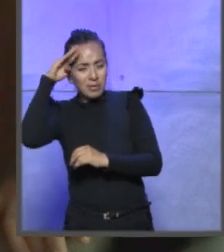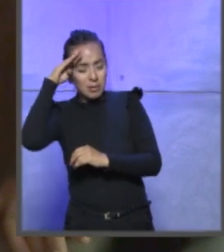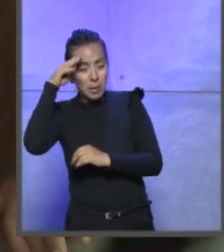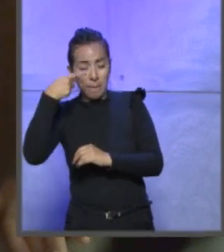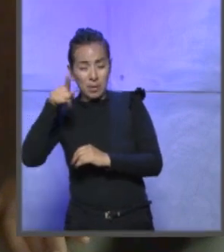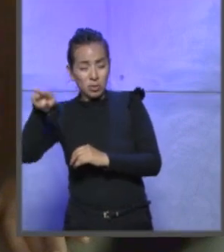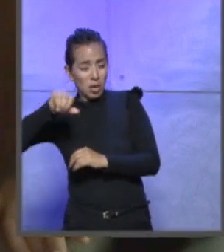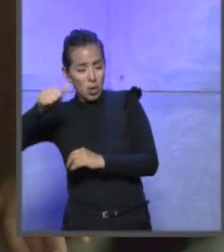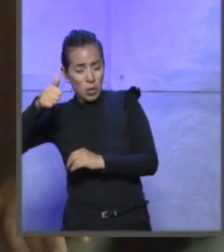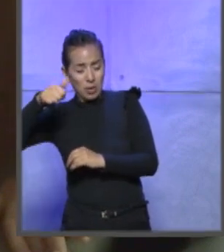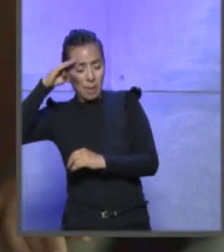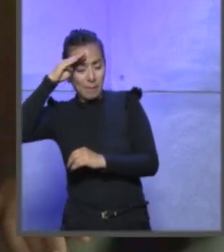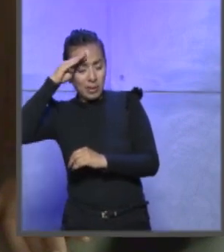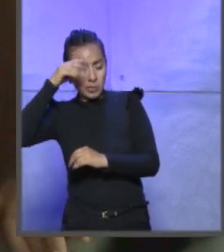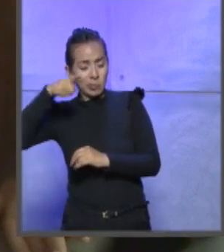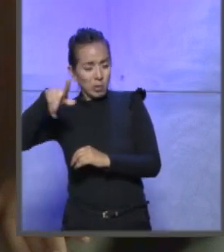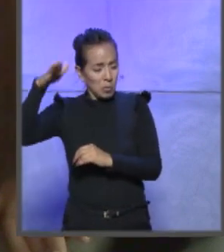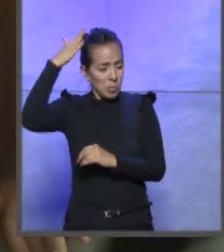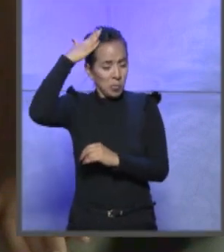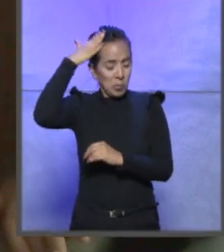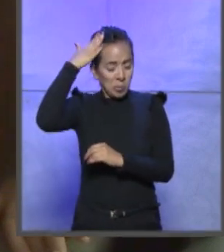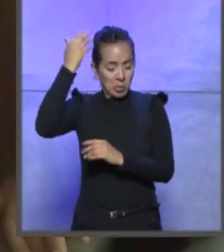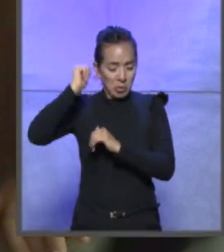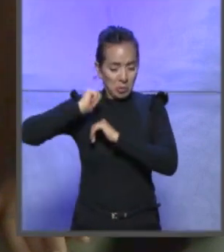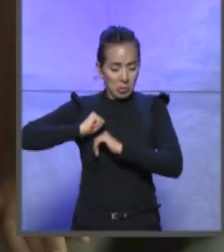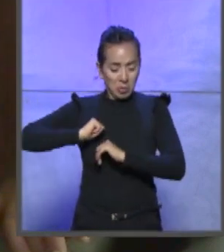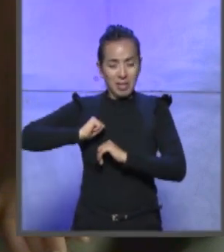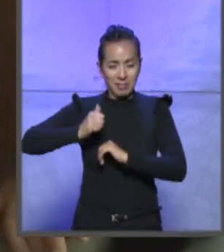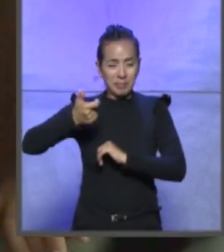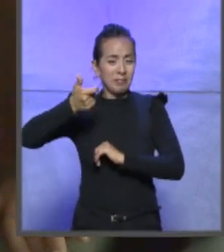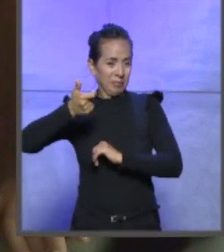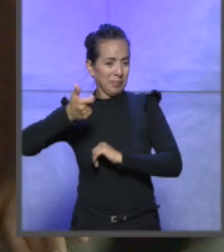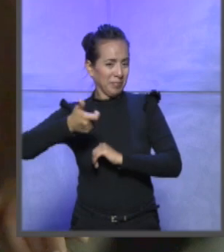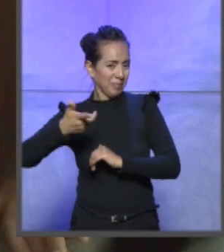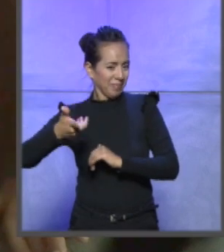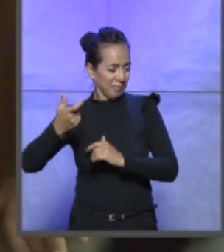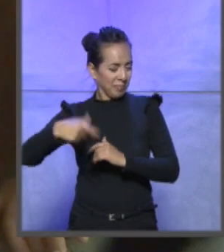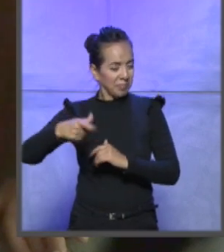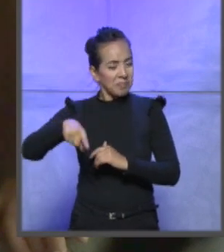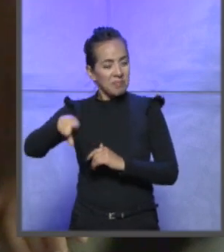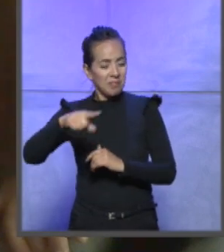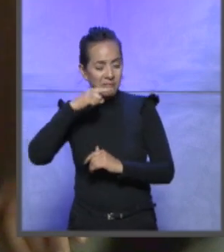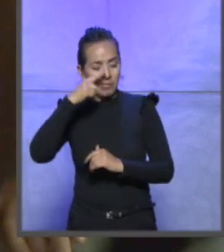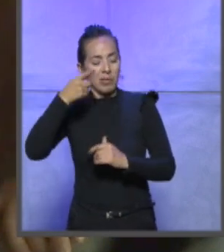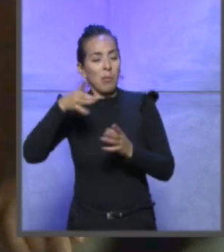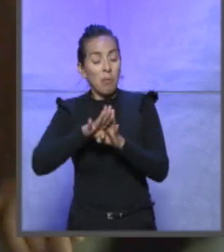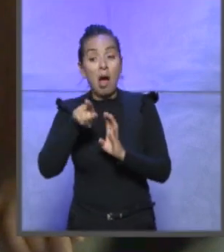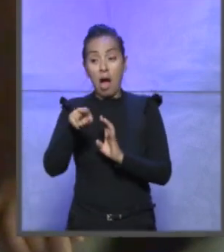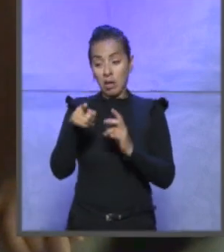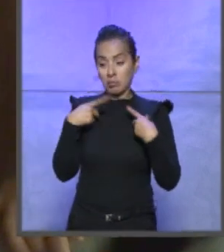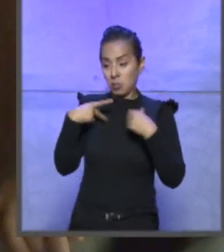pero si la otra persona puede tener un mayor rango, que en este caso hablamos de la parte socioeconómica, esta persona puede ser